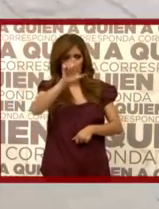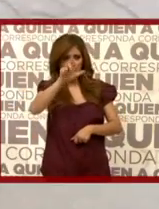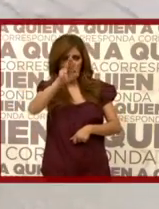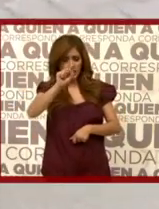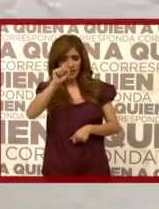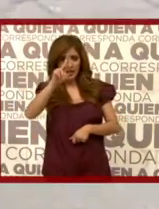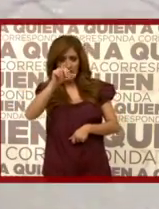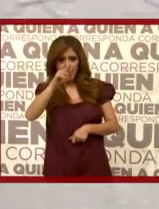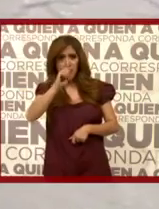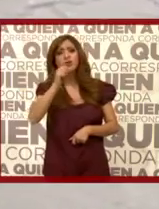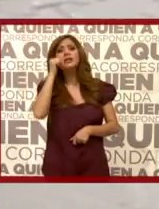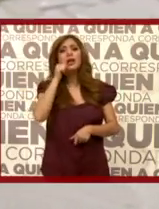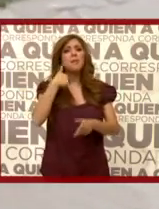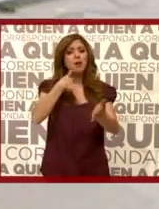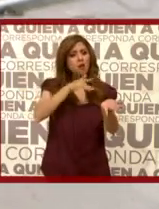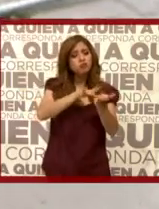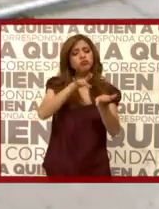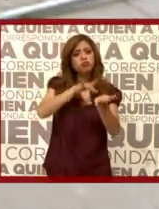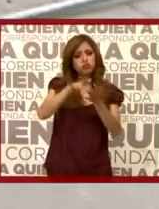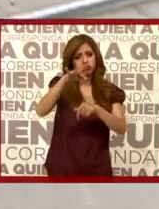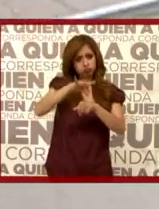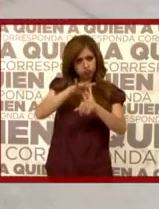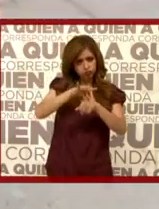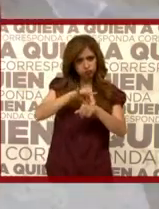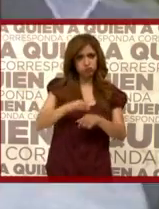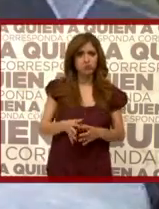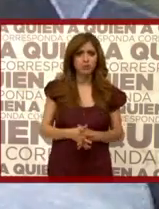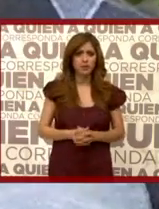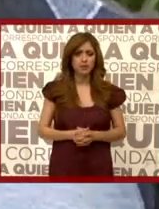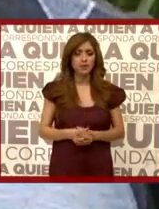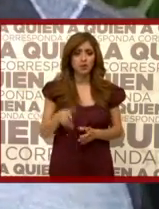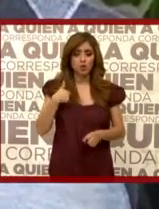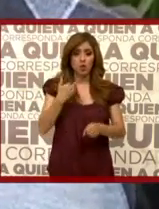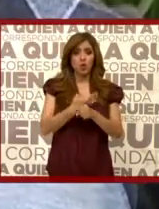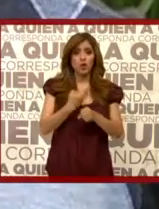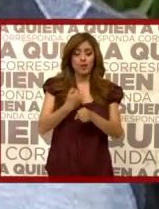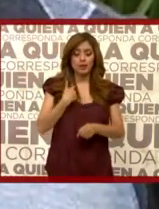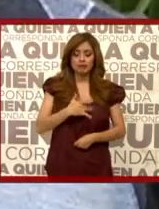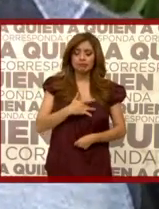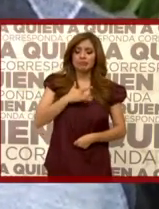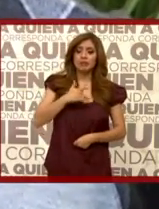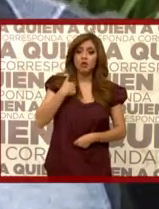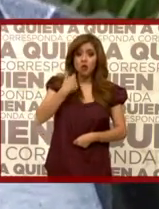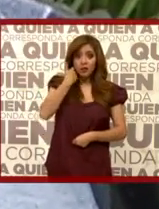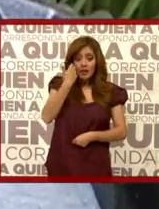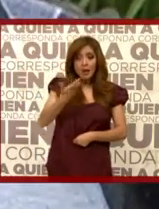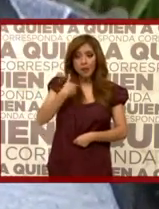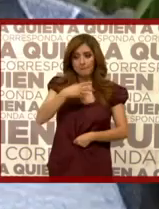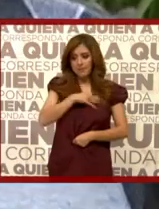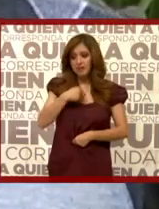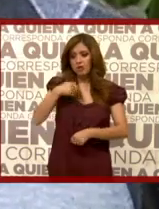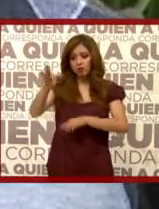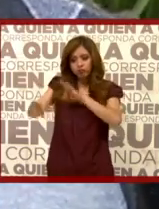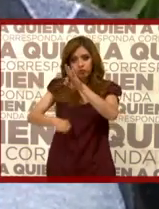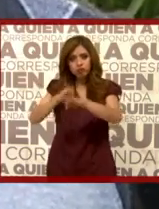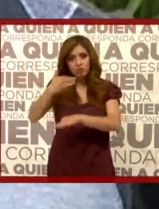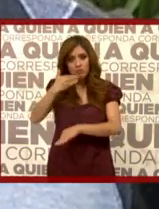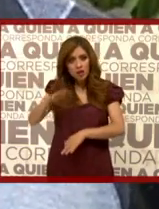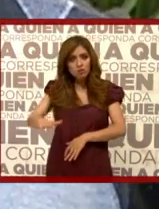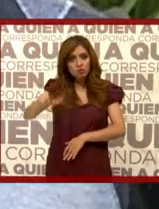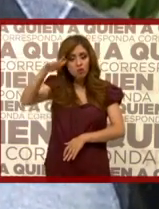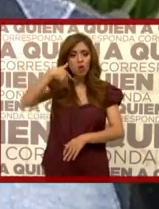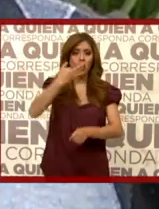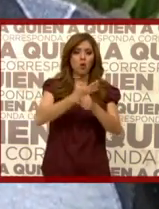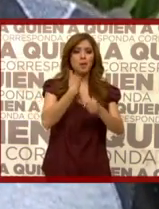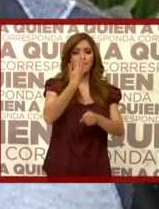un principio lo ha estado ayudando. Me da sentimiento y quiero salir adelante por mis hijos. Pues por eso pido esta